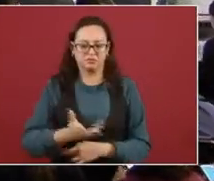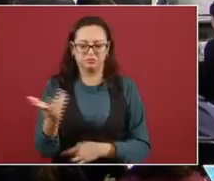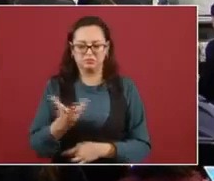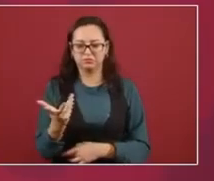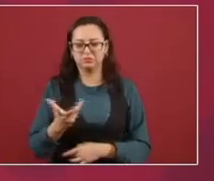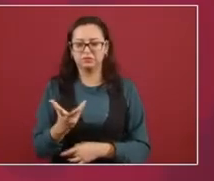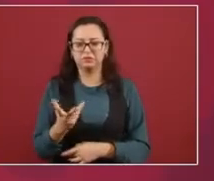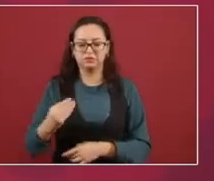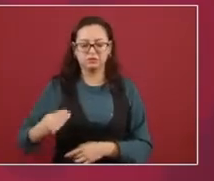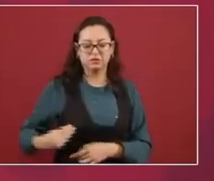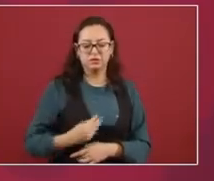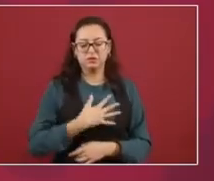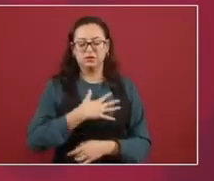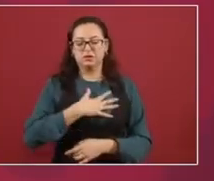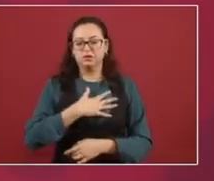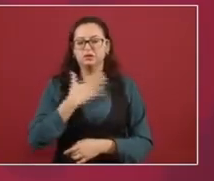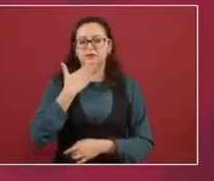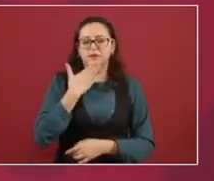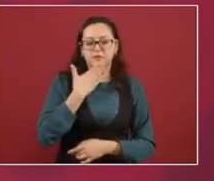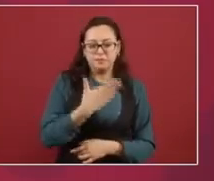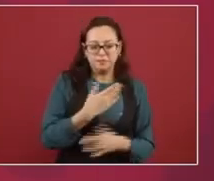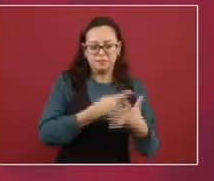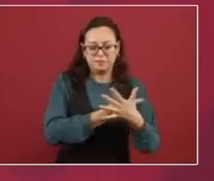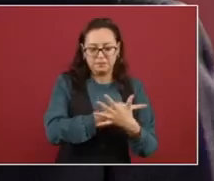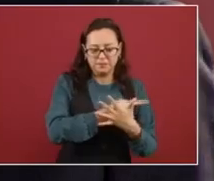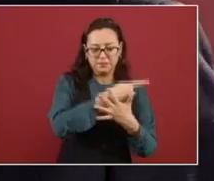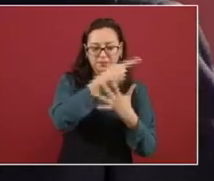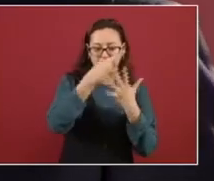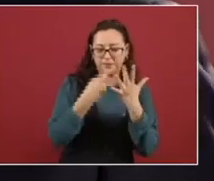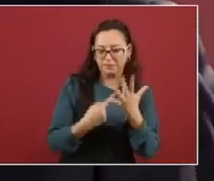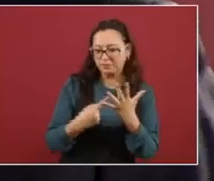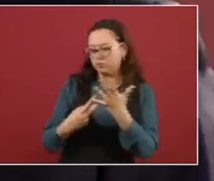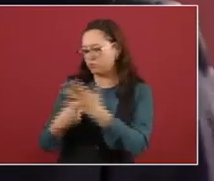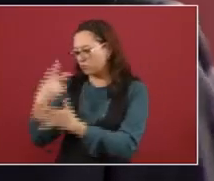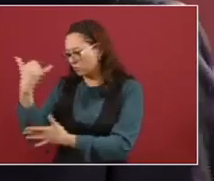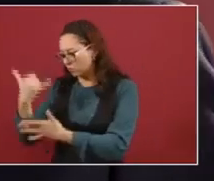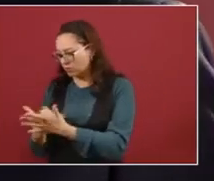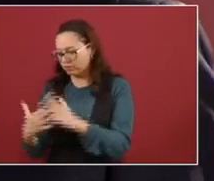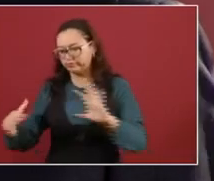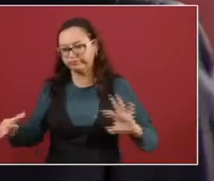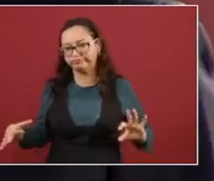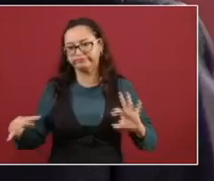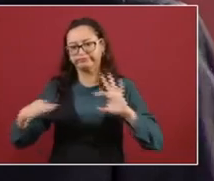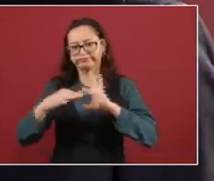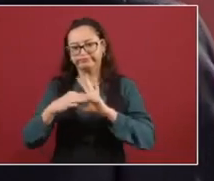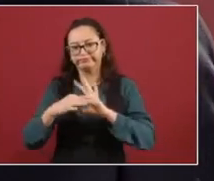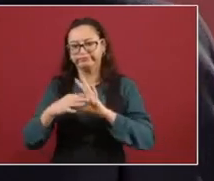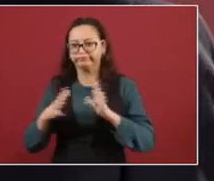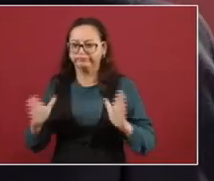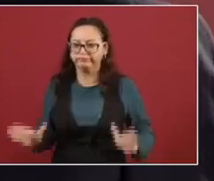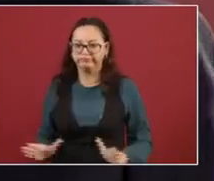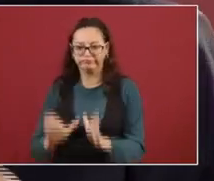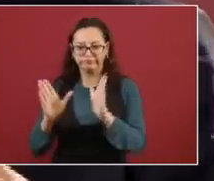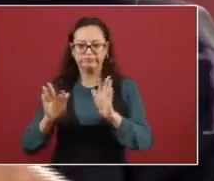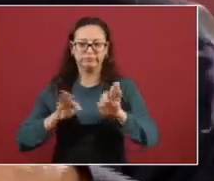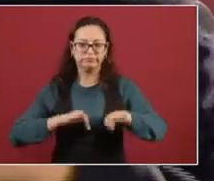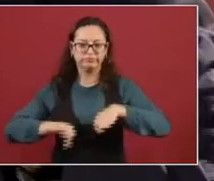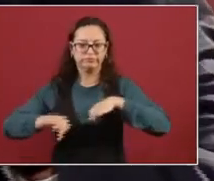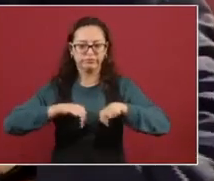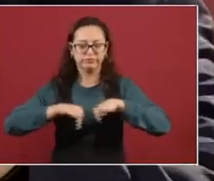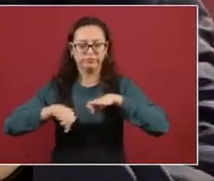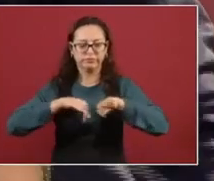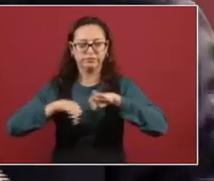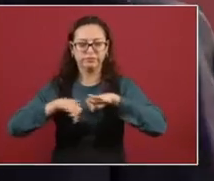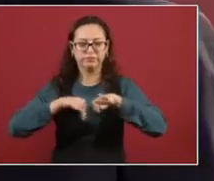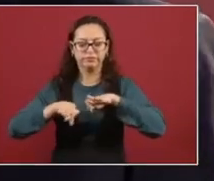el bienestar con los proyectos productivos y de creación de empleos que van